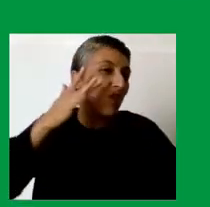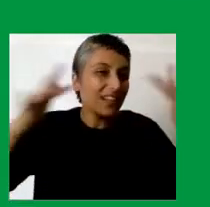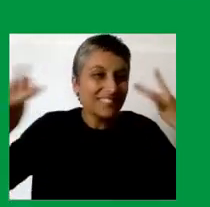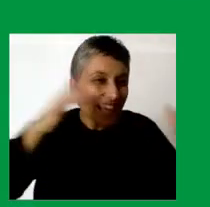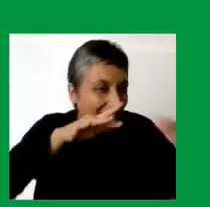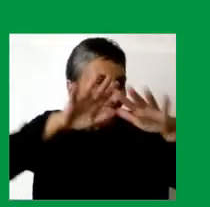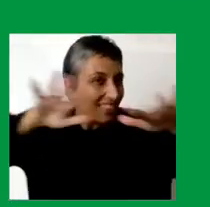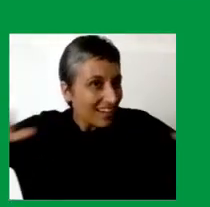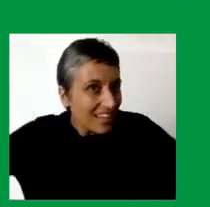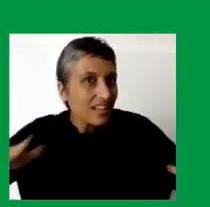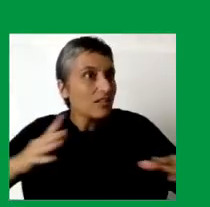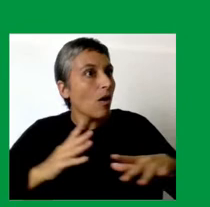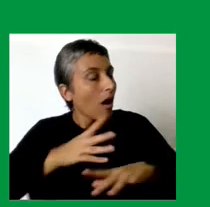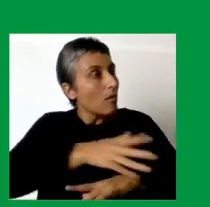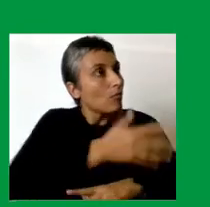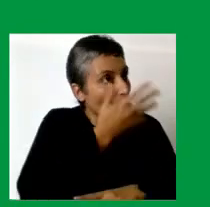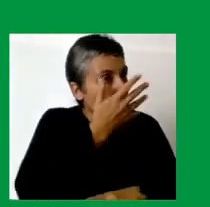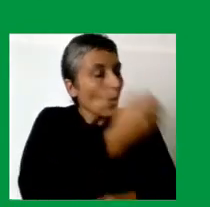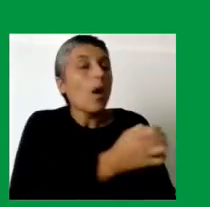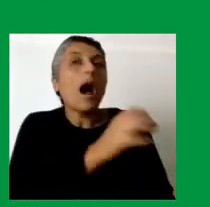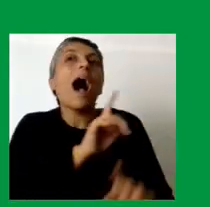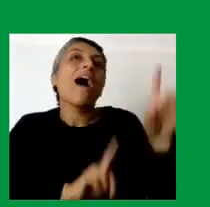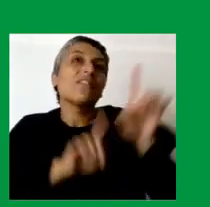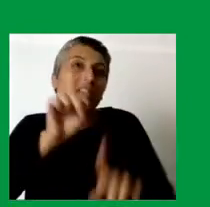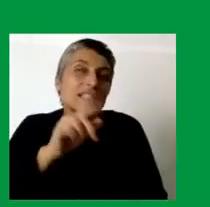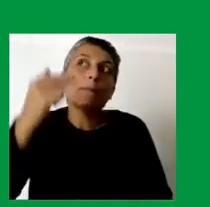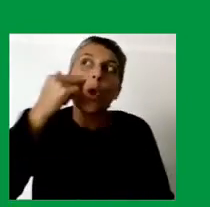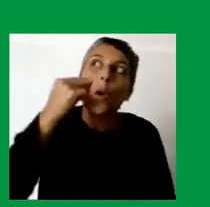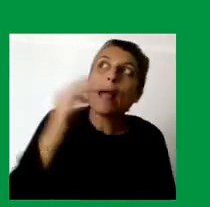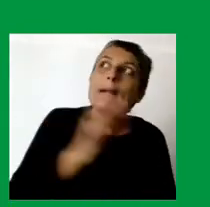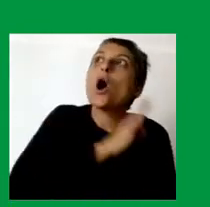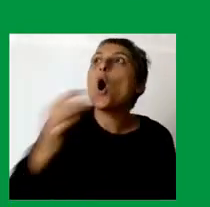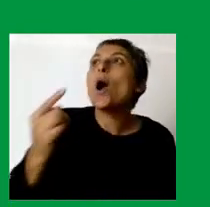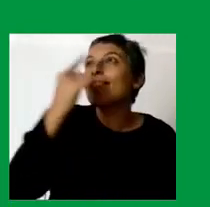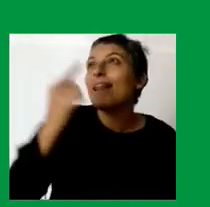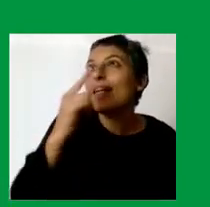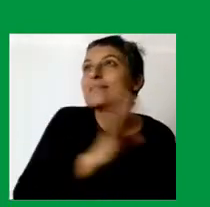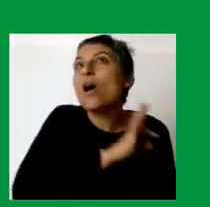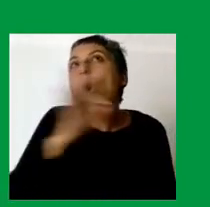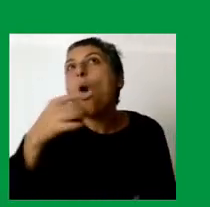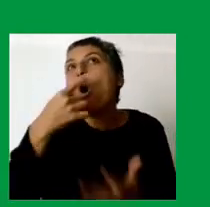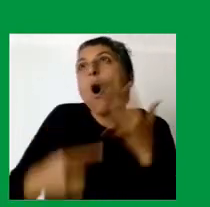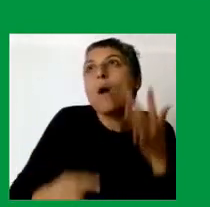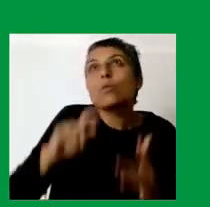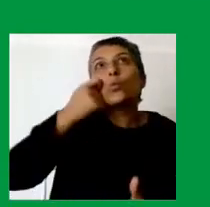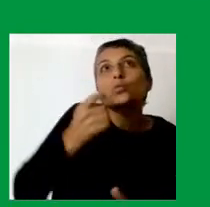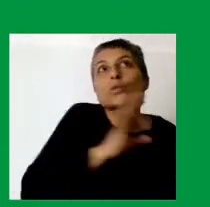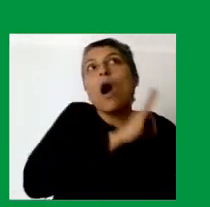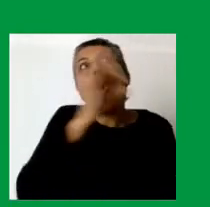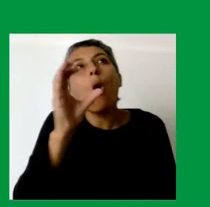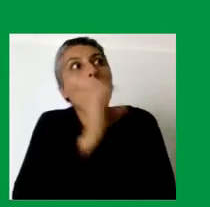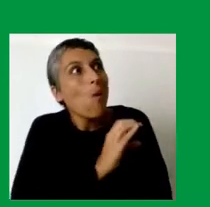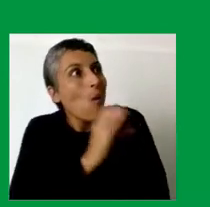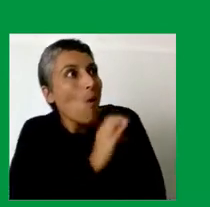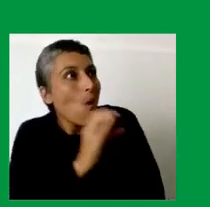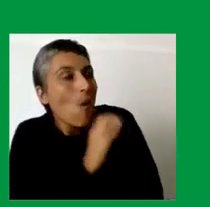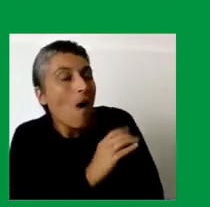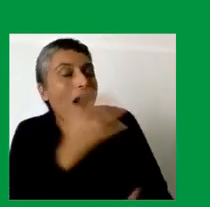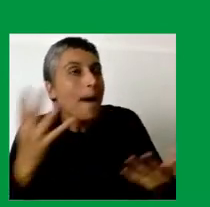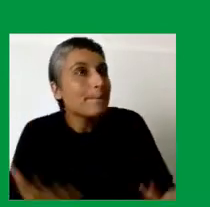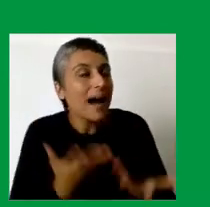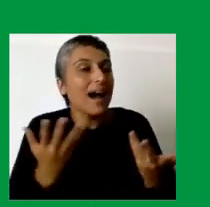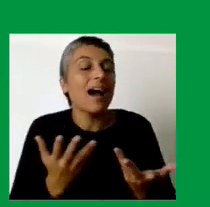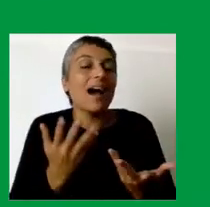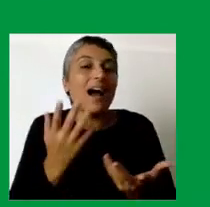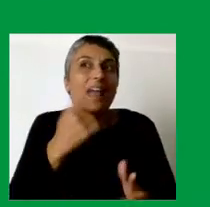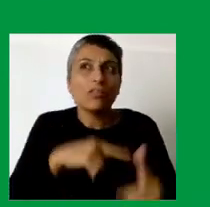son problemáticas o intereses o gustos o curiosidades que hacen que